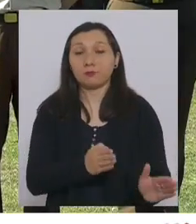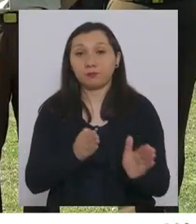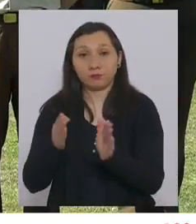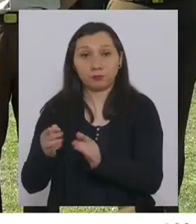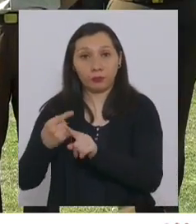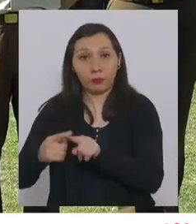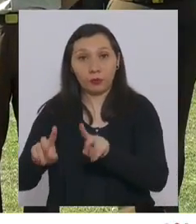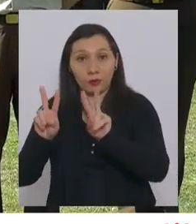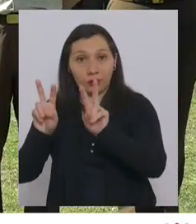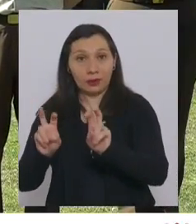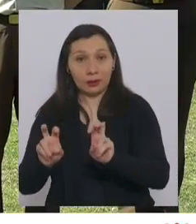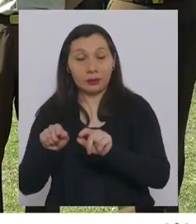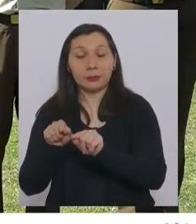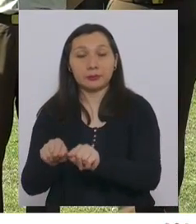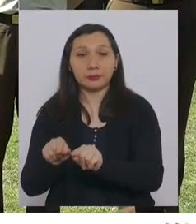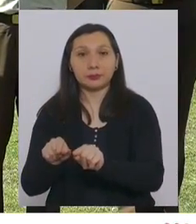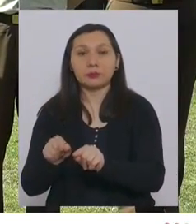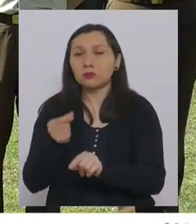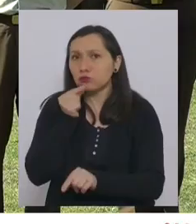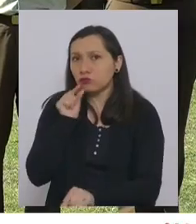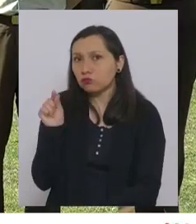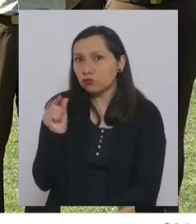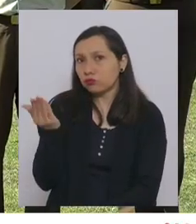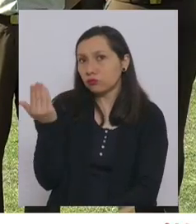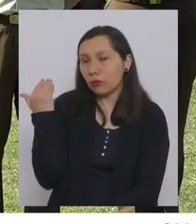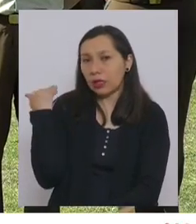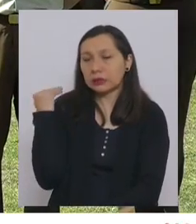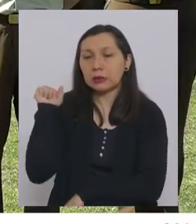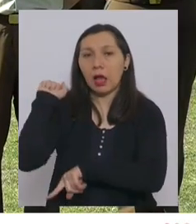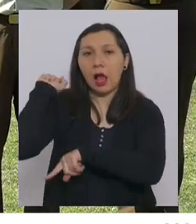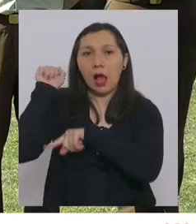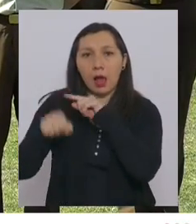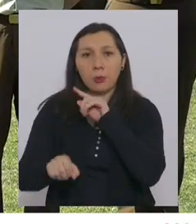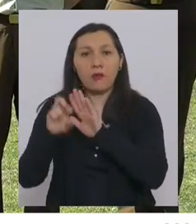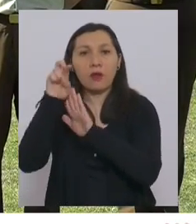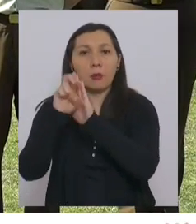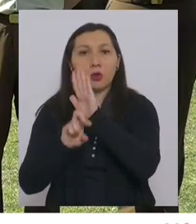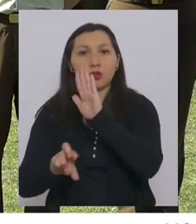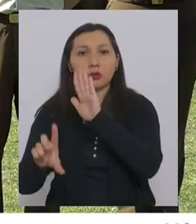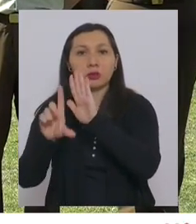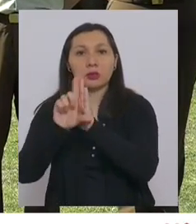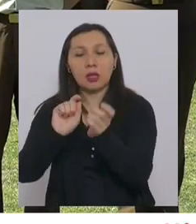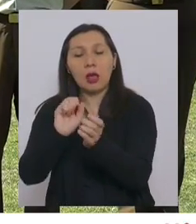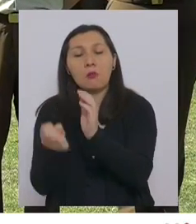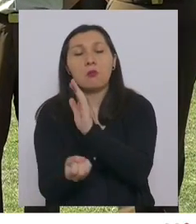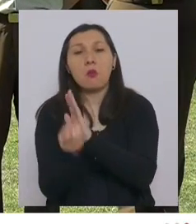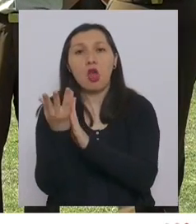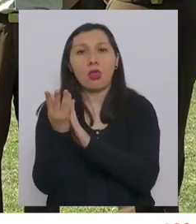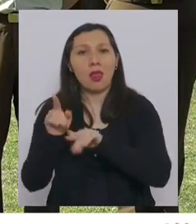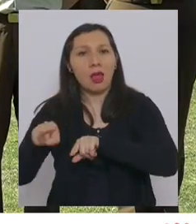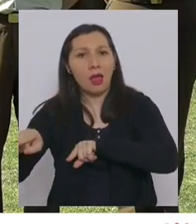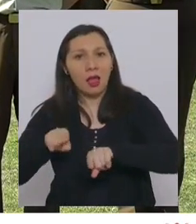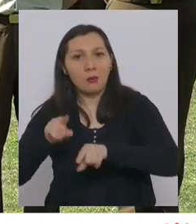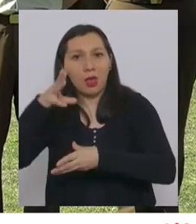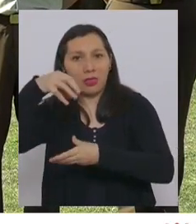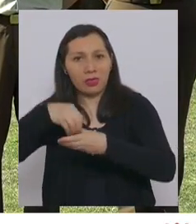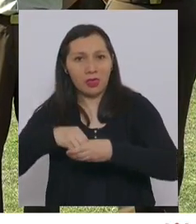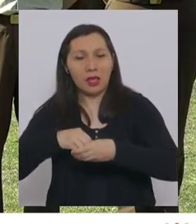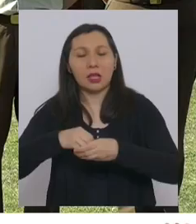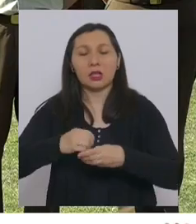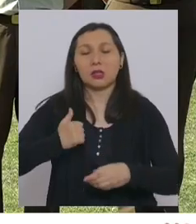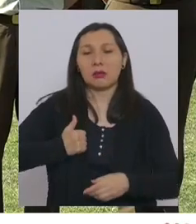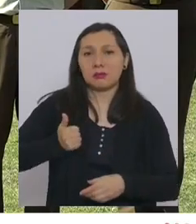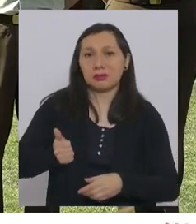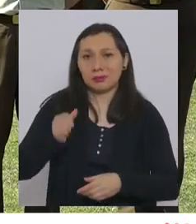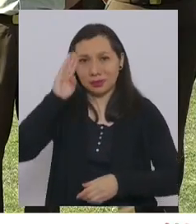parte, la reciente aprobación de un proyecto de ley que moderniza la gestión de las policías y que